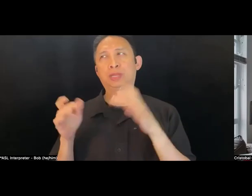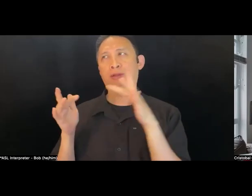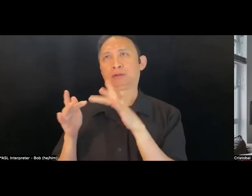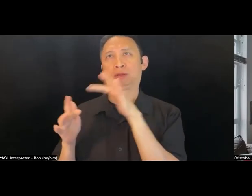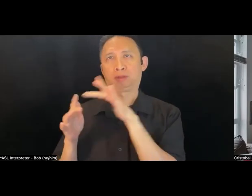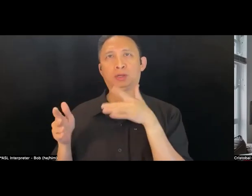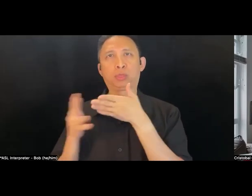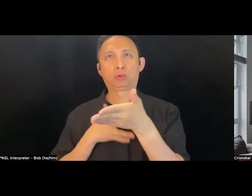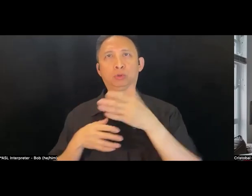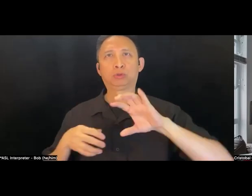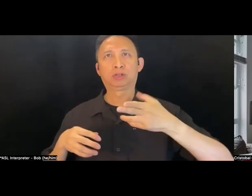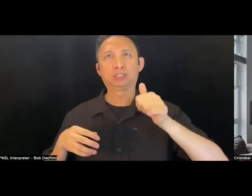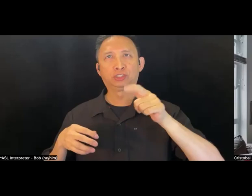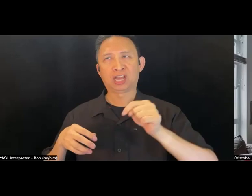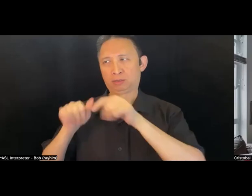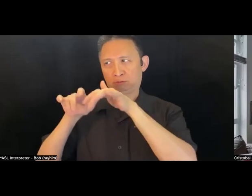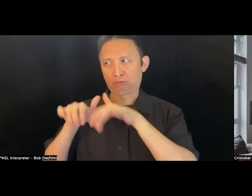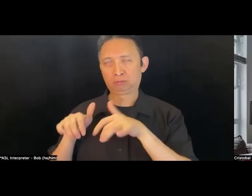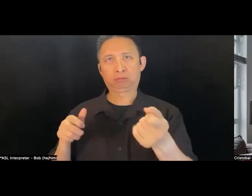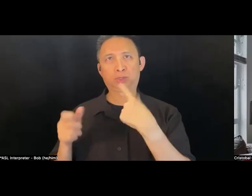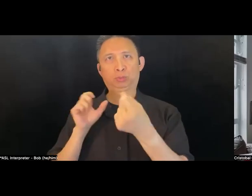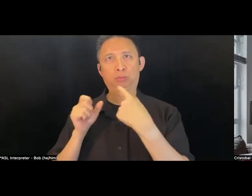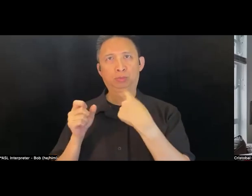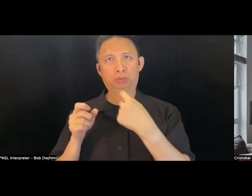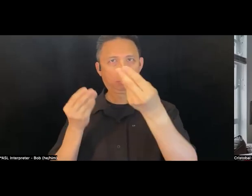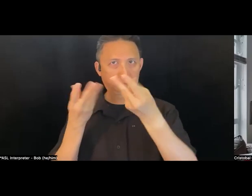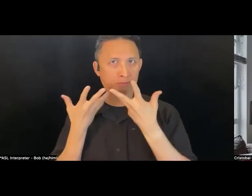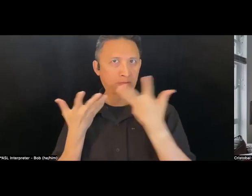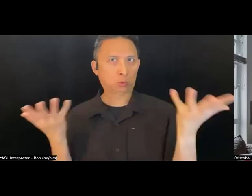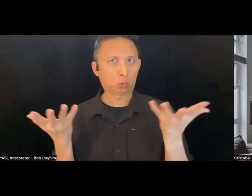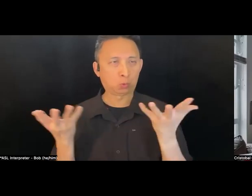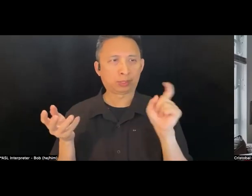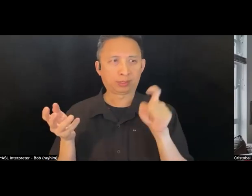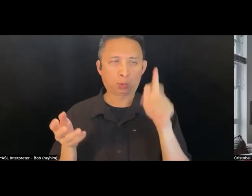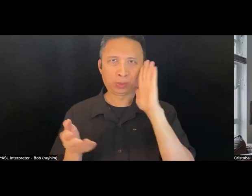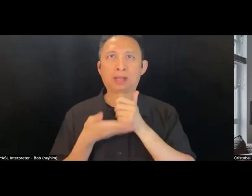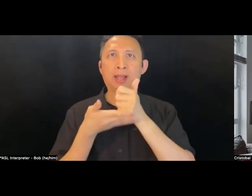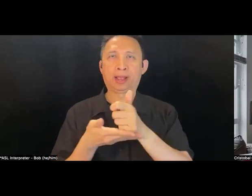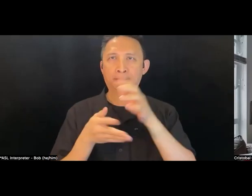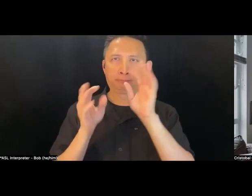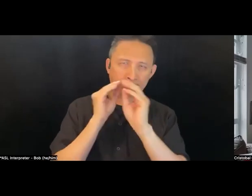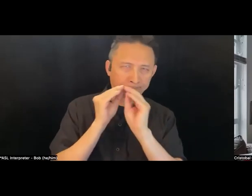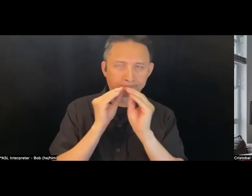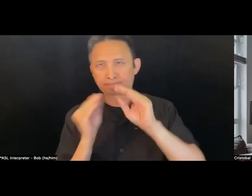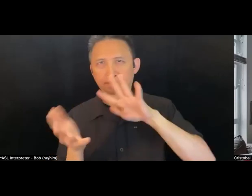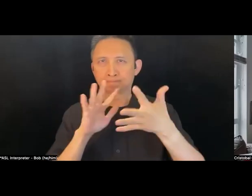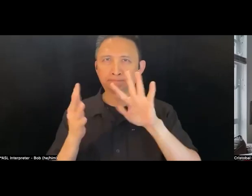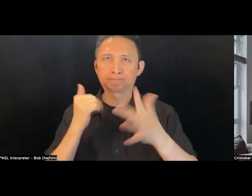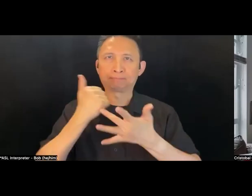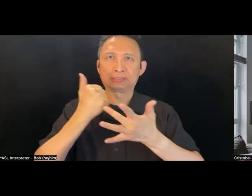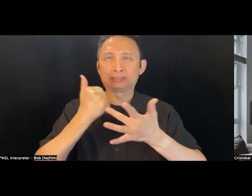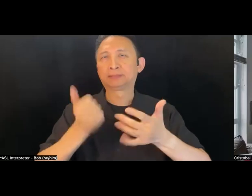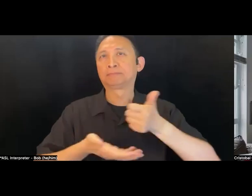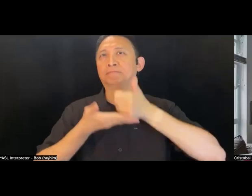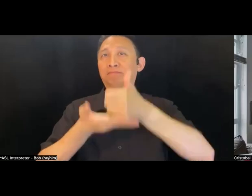estamos interpretando en vivo, y si hablan a un paso más lento nos ayudan a poder capturar todo adecuadamente. Si en algún momento van muy rápido,